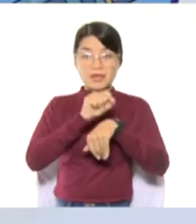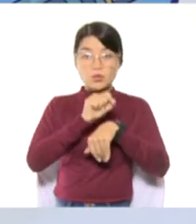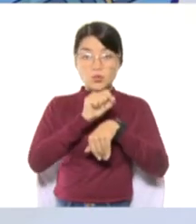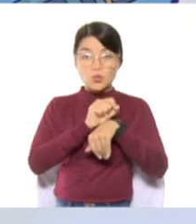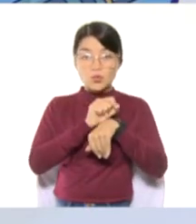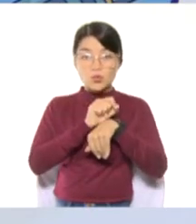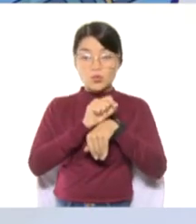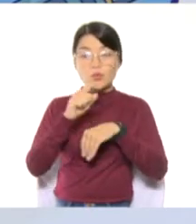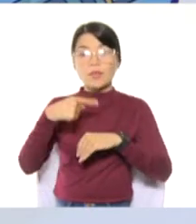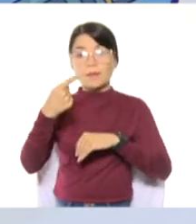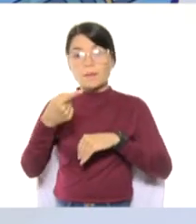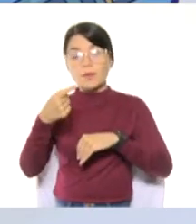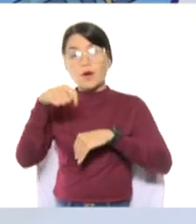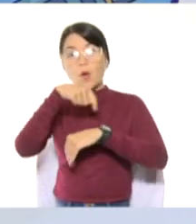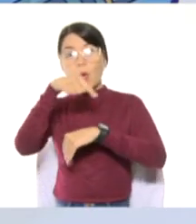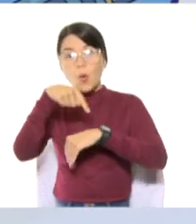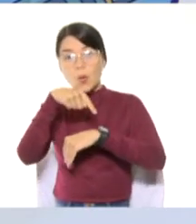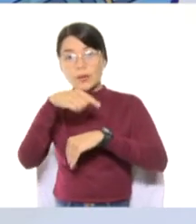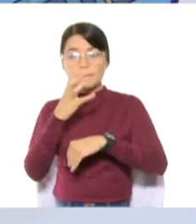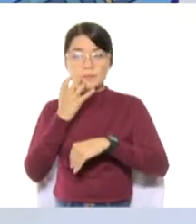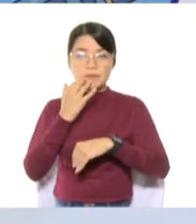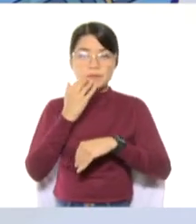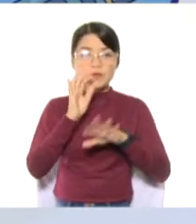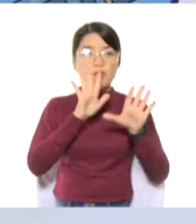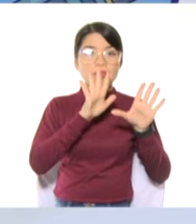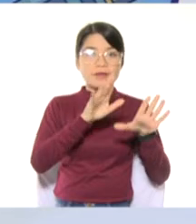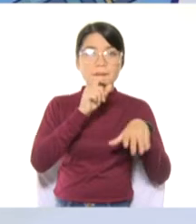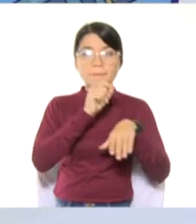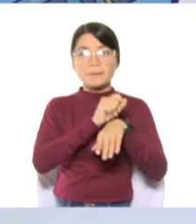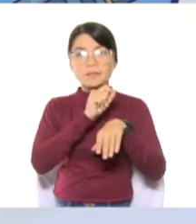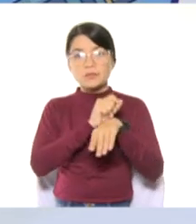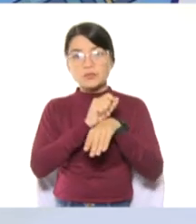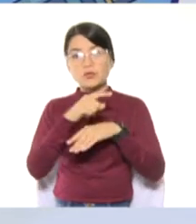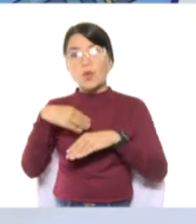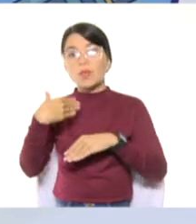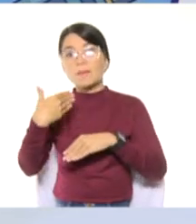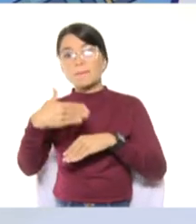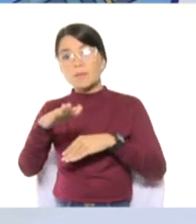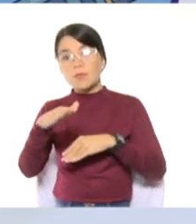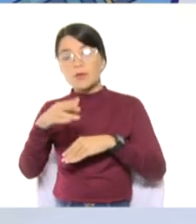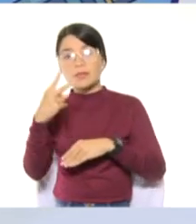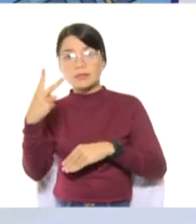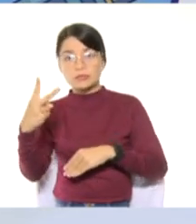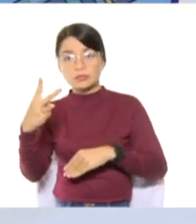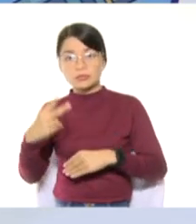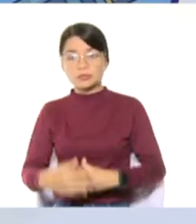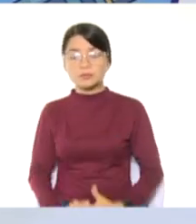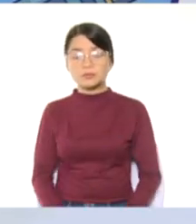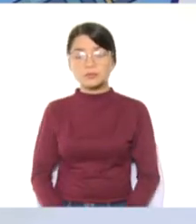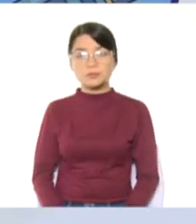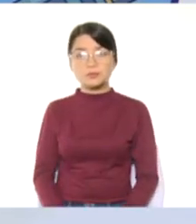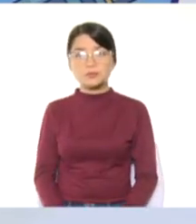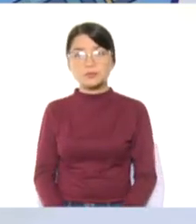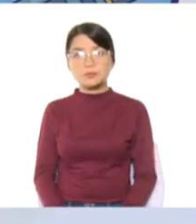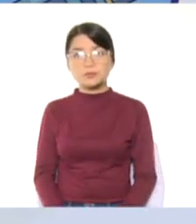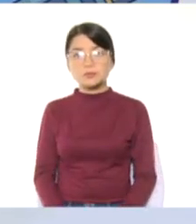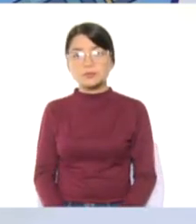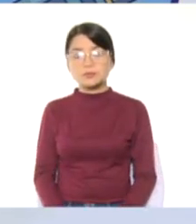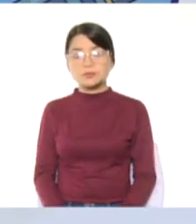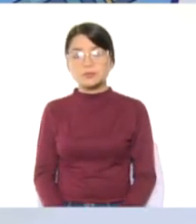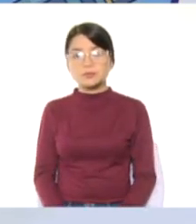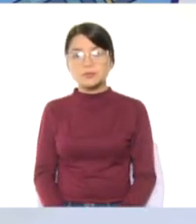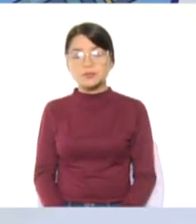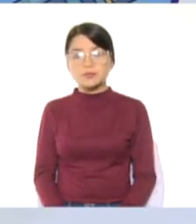primera mitad del reloj. Se utiliza un reloj analógico porque podemos hacer esas gráficas de comparaciones, ¿ok? Eso también nos agiliza el